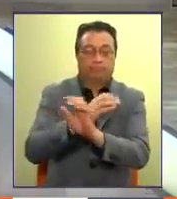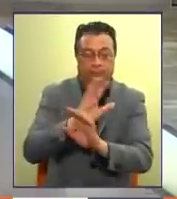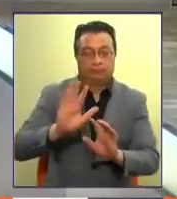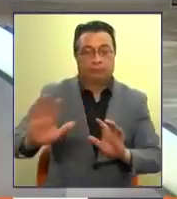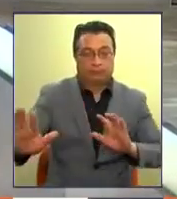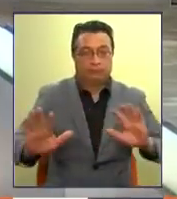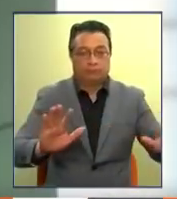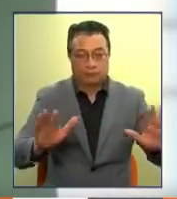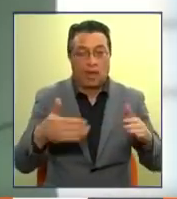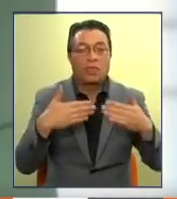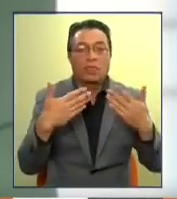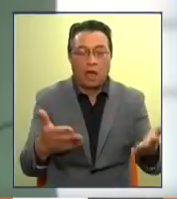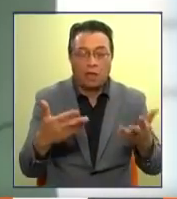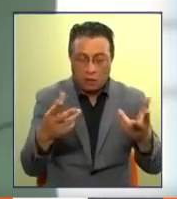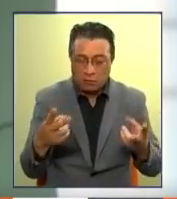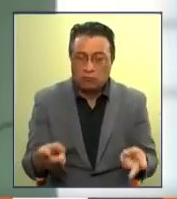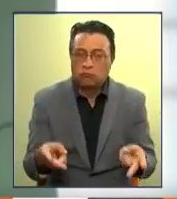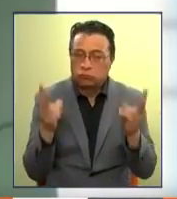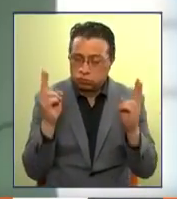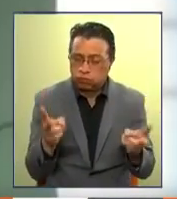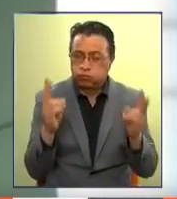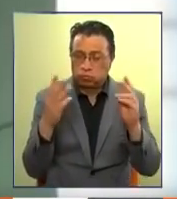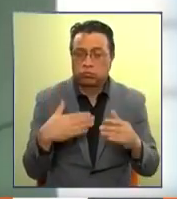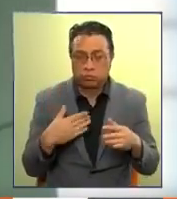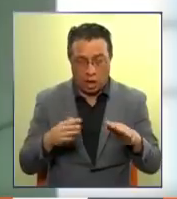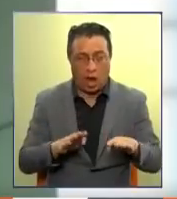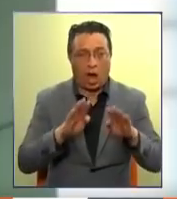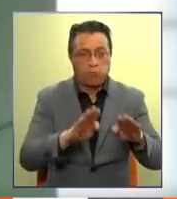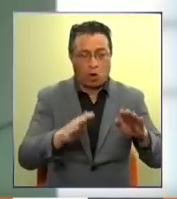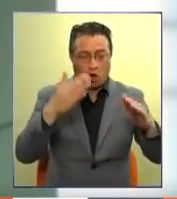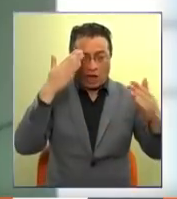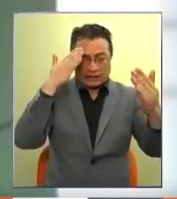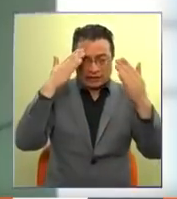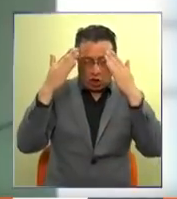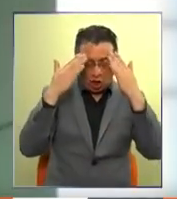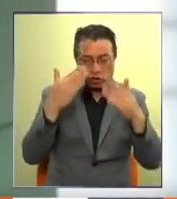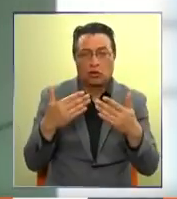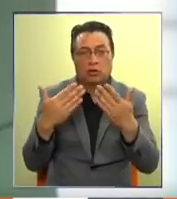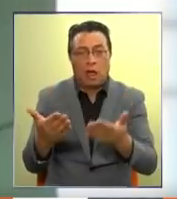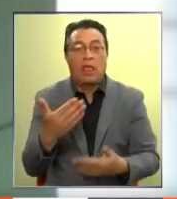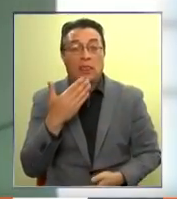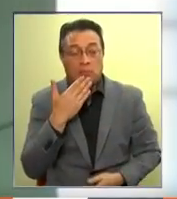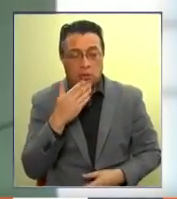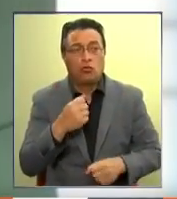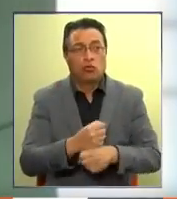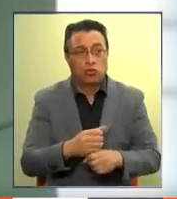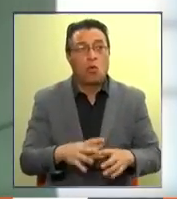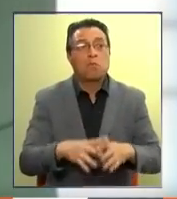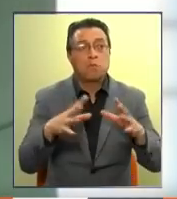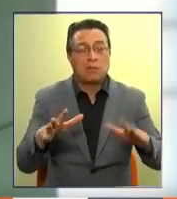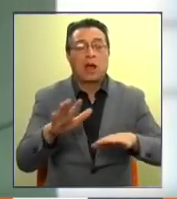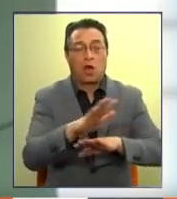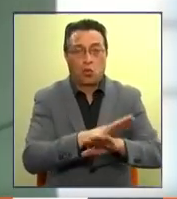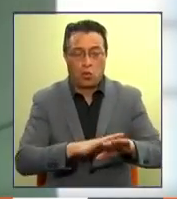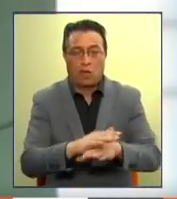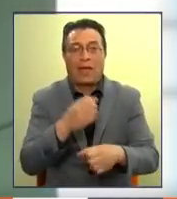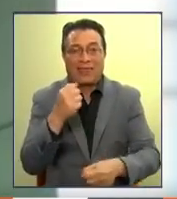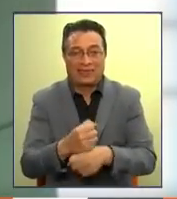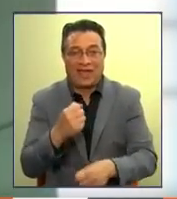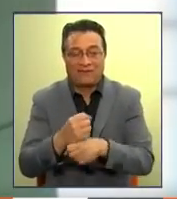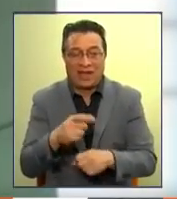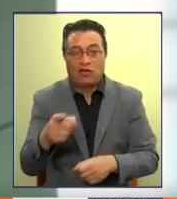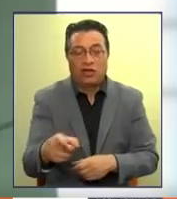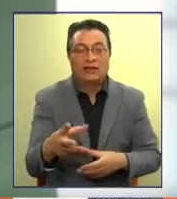Hemos dado muchas facilidades al respecto, hemos dado apoyo psicológico también, es decir, hay un trabajo bien intenso para cuidar a nuestros trabajadores